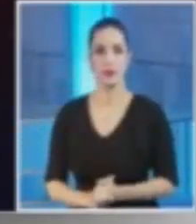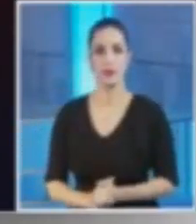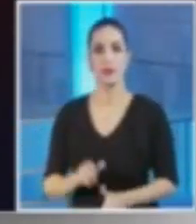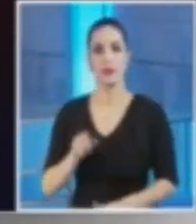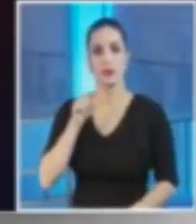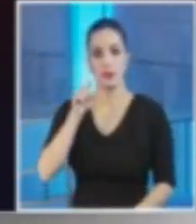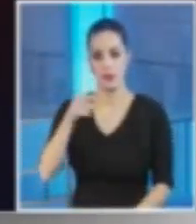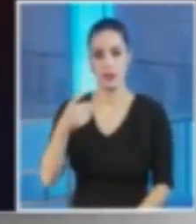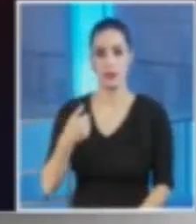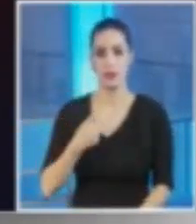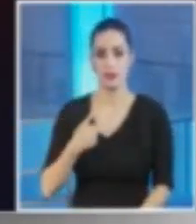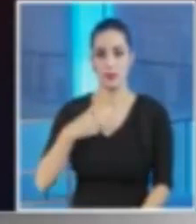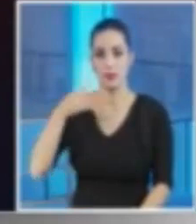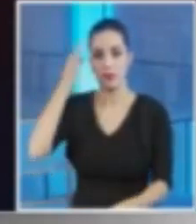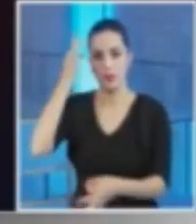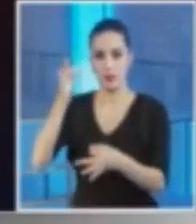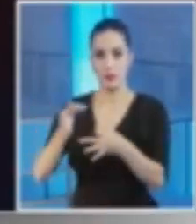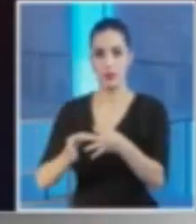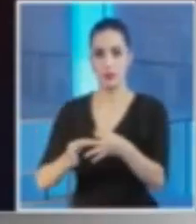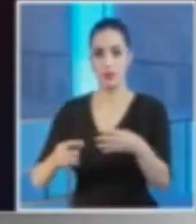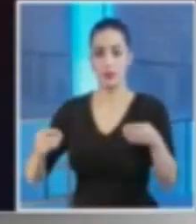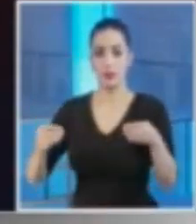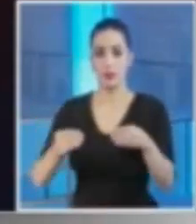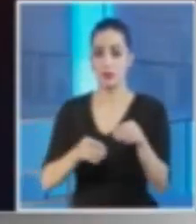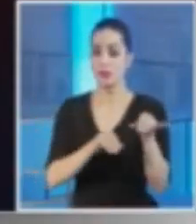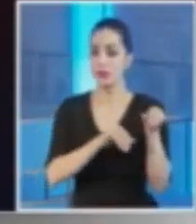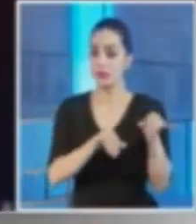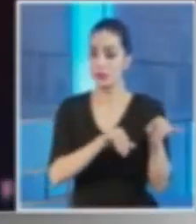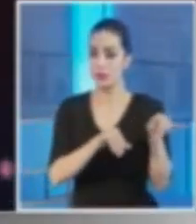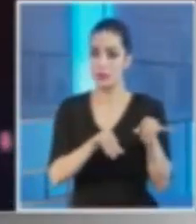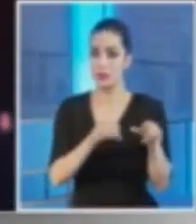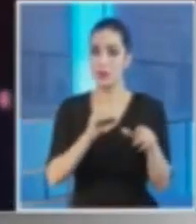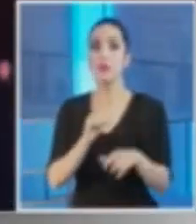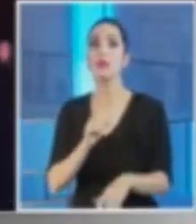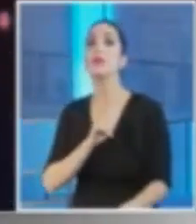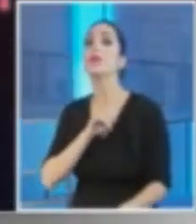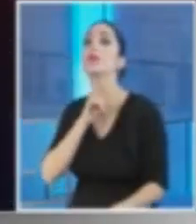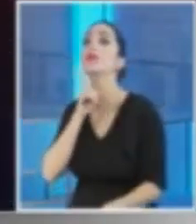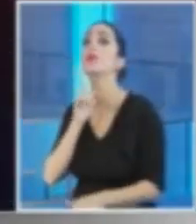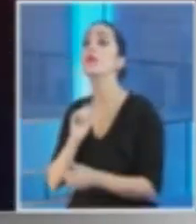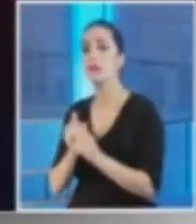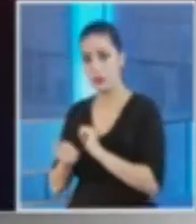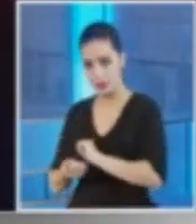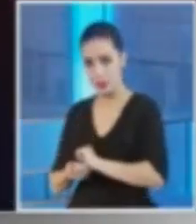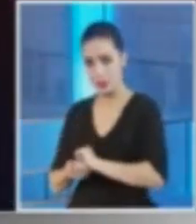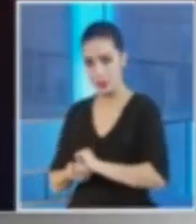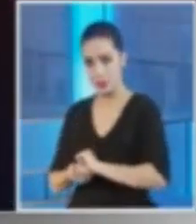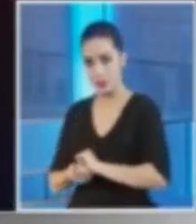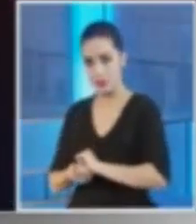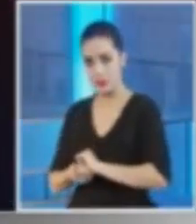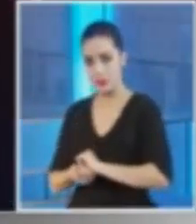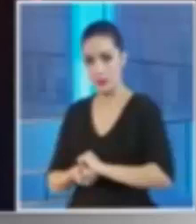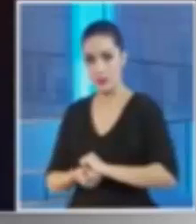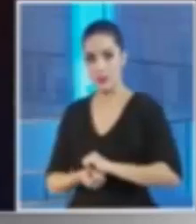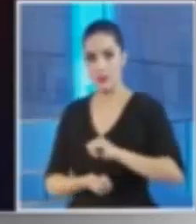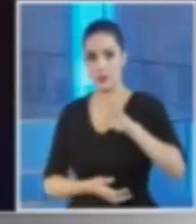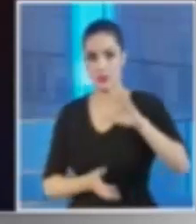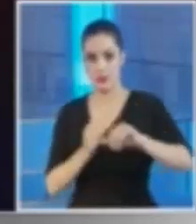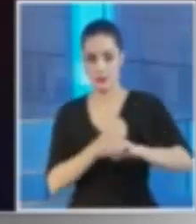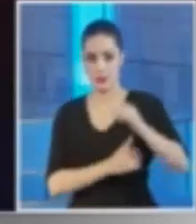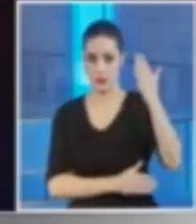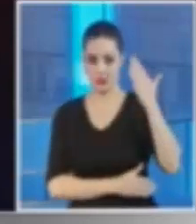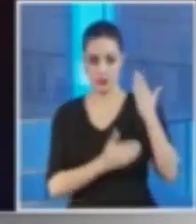Te tocará decidir entre más de lo mismo o un verdadero cambio. En el quinquenio pasado